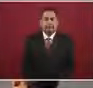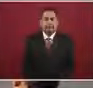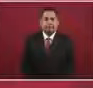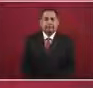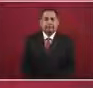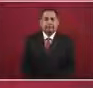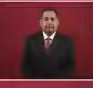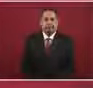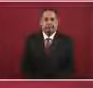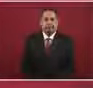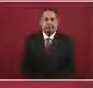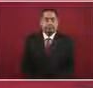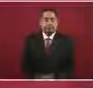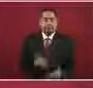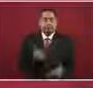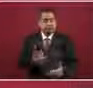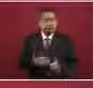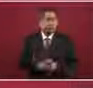y